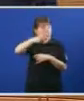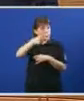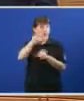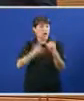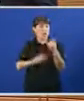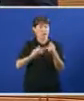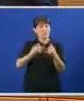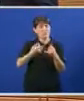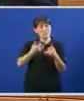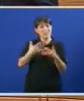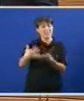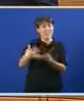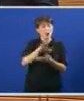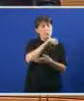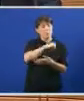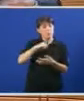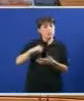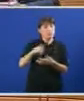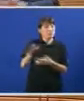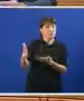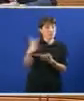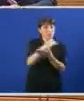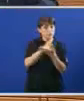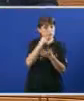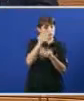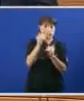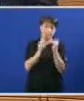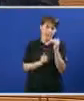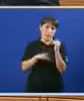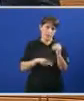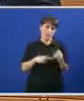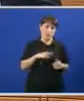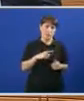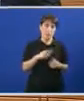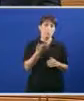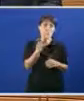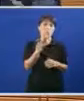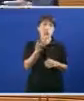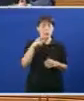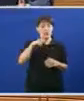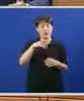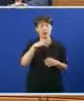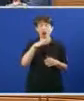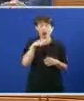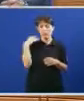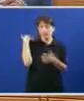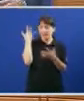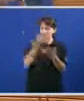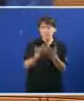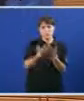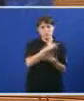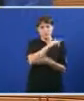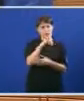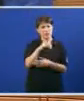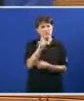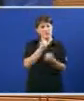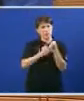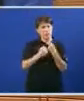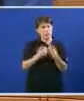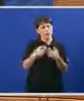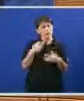del conjunto de las comunidades autónomas. El pueblo galego tuvo una profunda crisis económica, pero durante estos cinco años conversemos